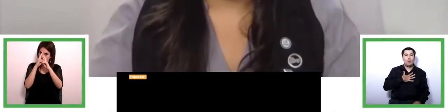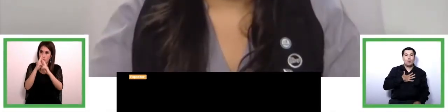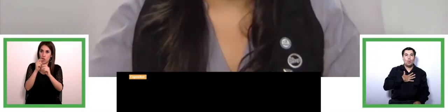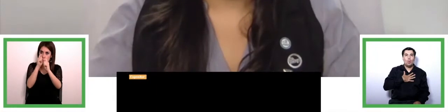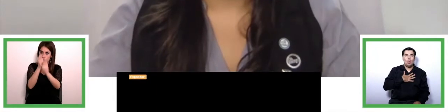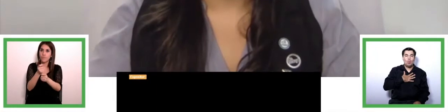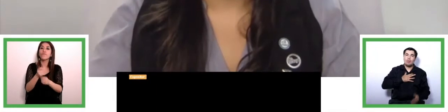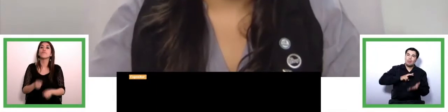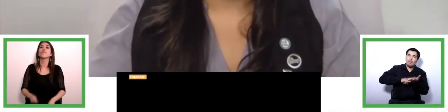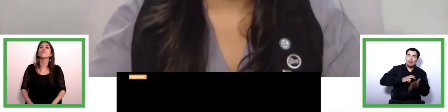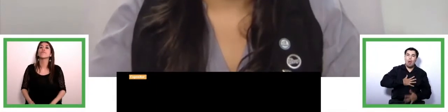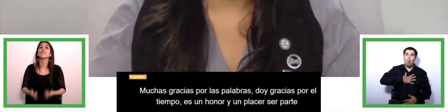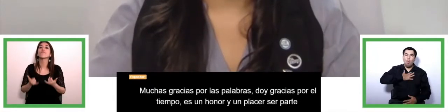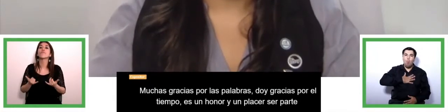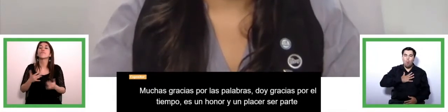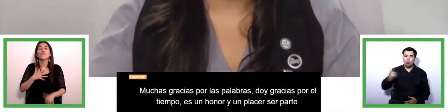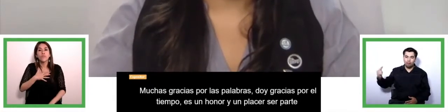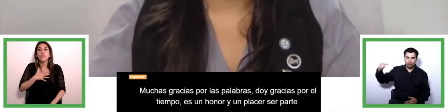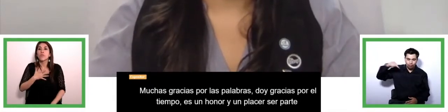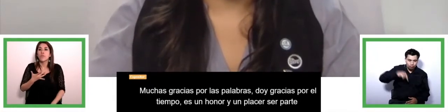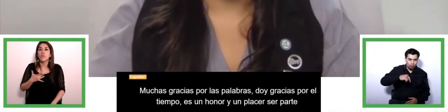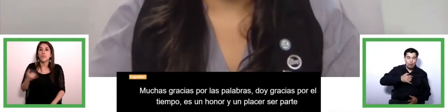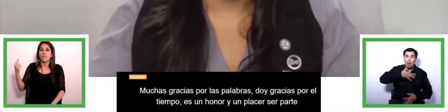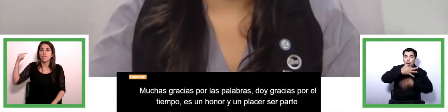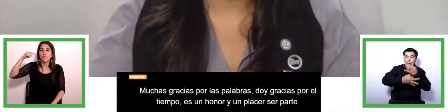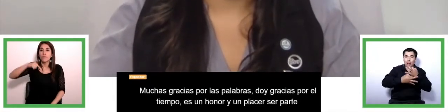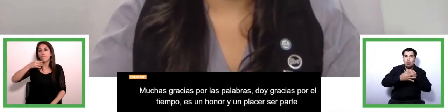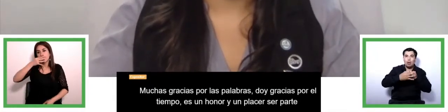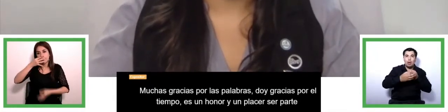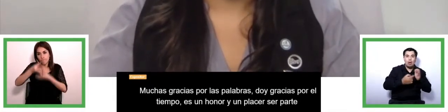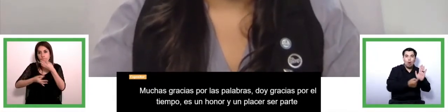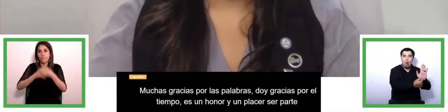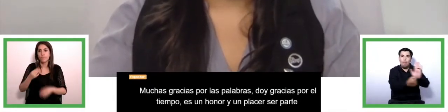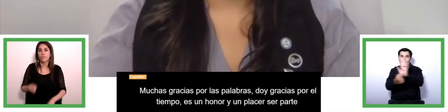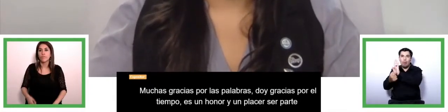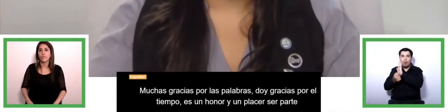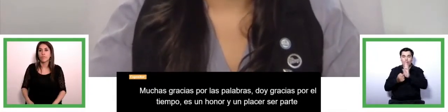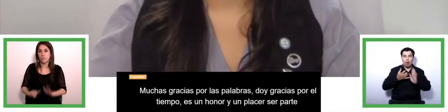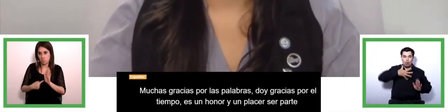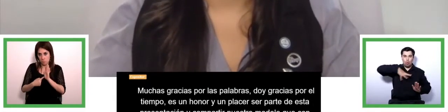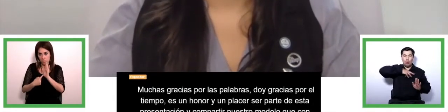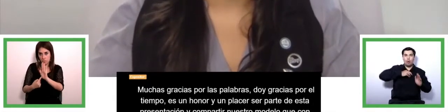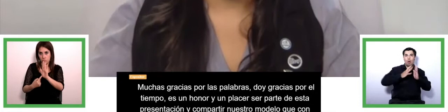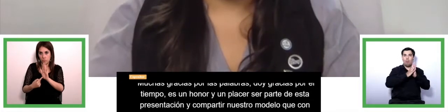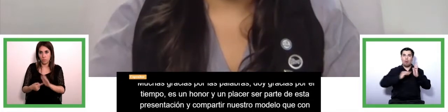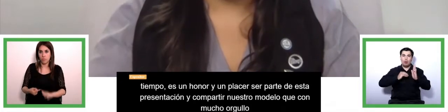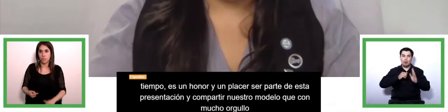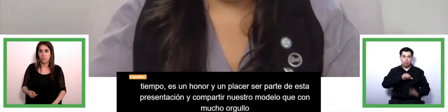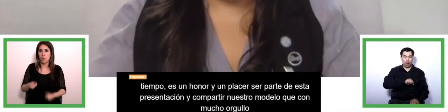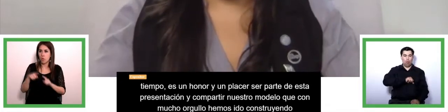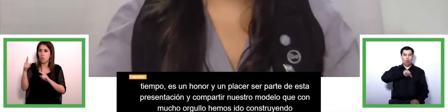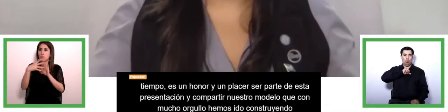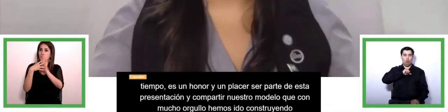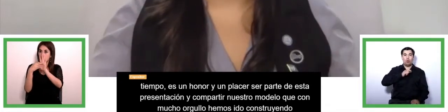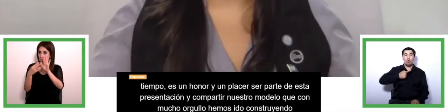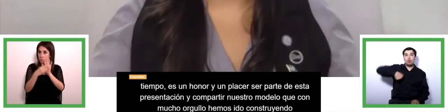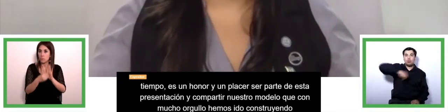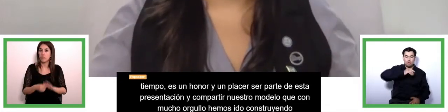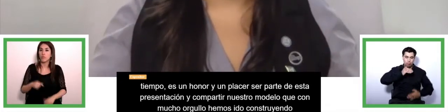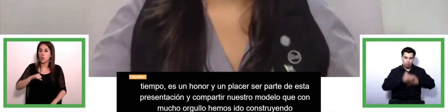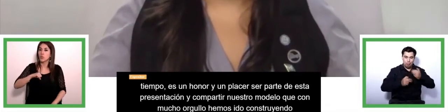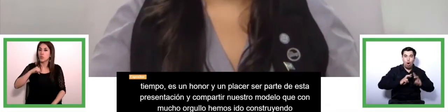esta presentación y compartir nuestro modelo que con mucho orgullo pues, hemos ido construyendo y que